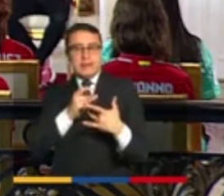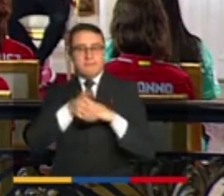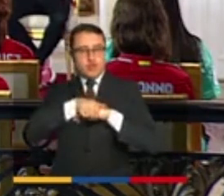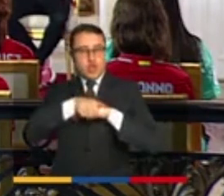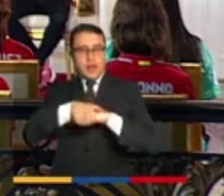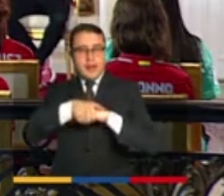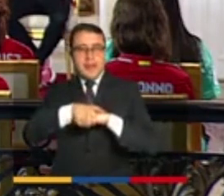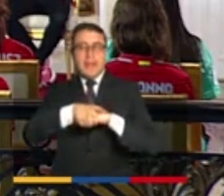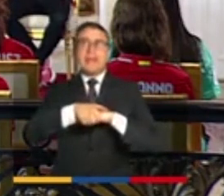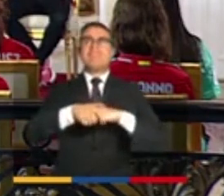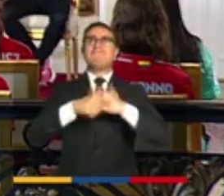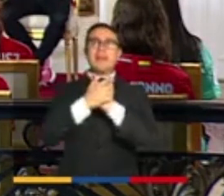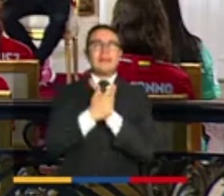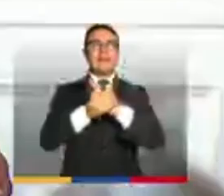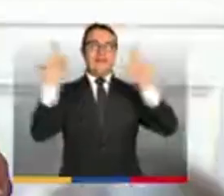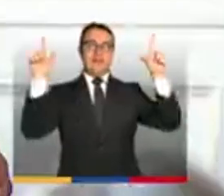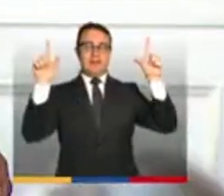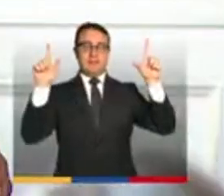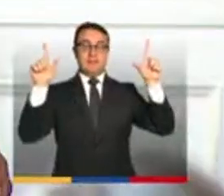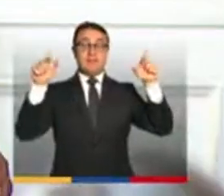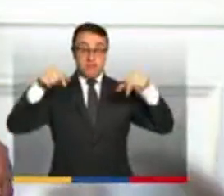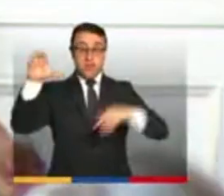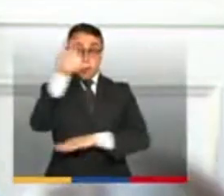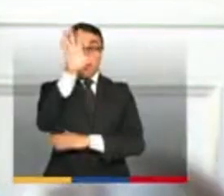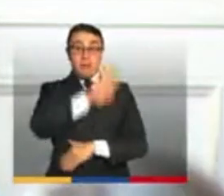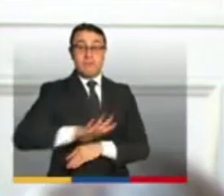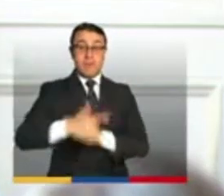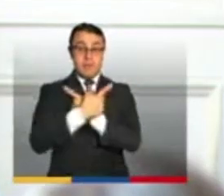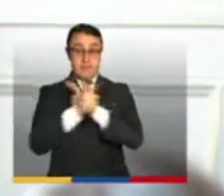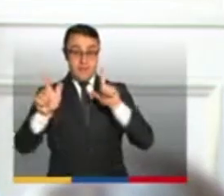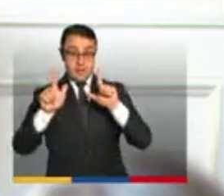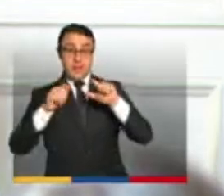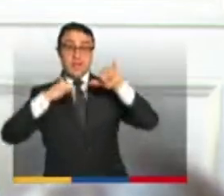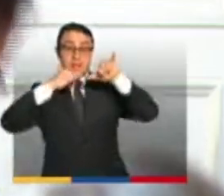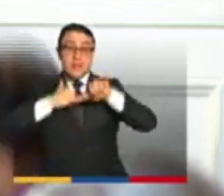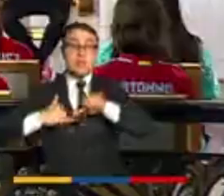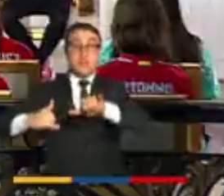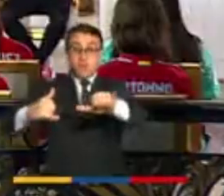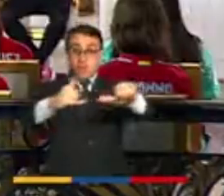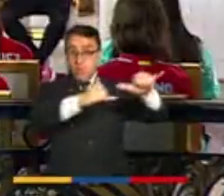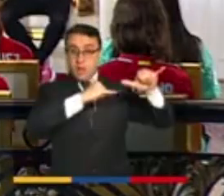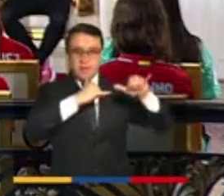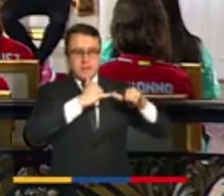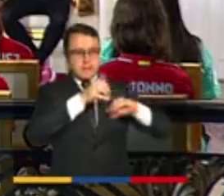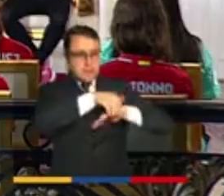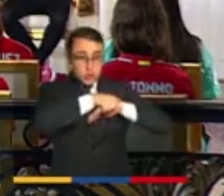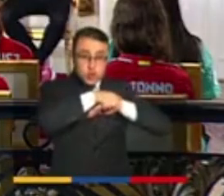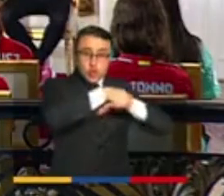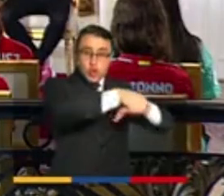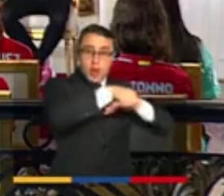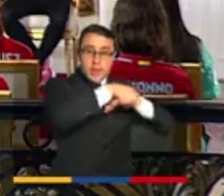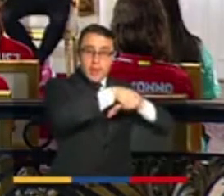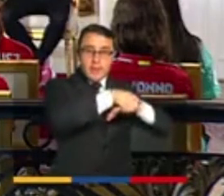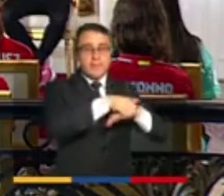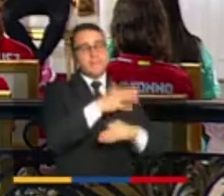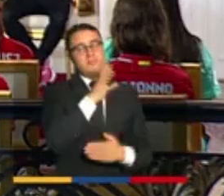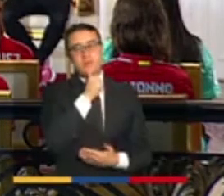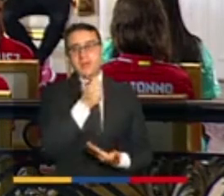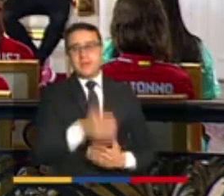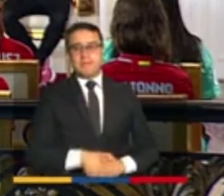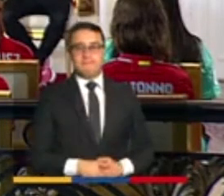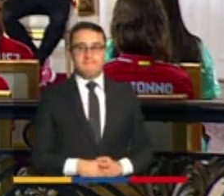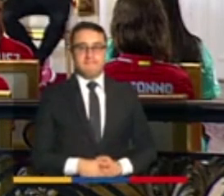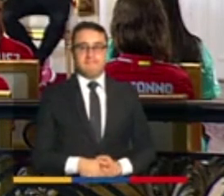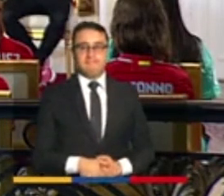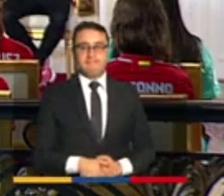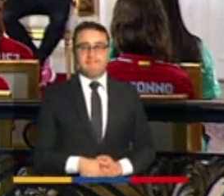libertad. En Colombia no hay ni libertad, ni igualdad, ni solidaridad. Entonces, al Estado